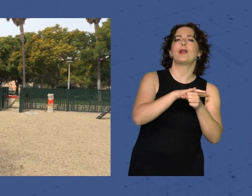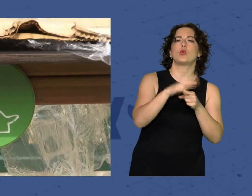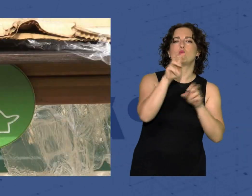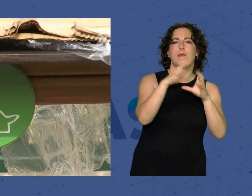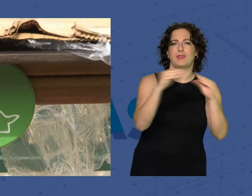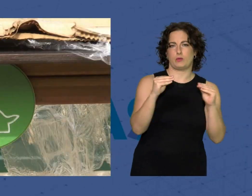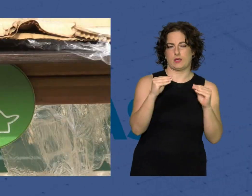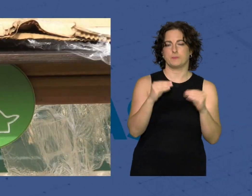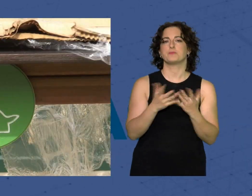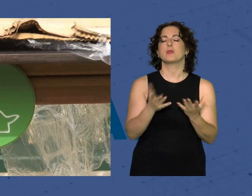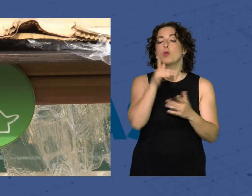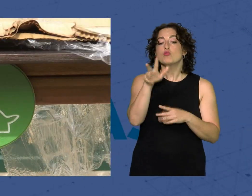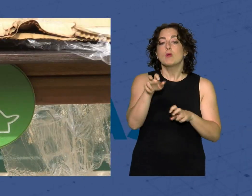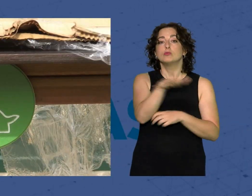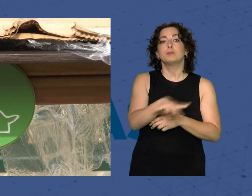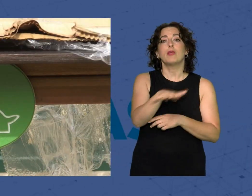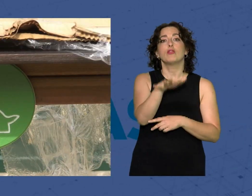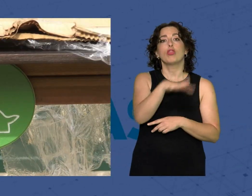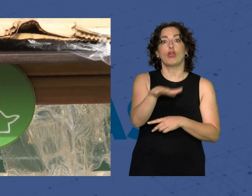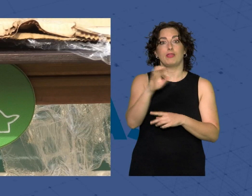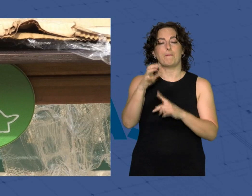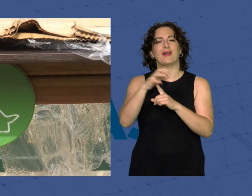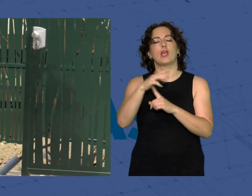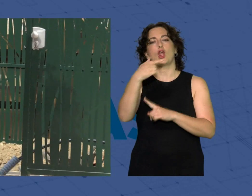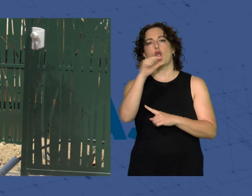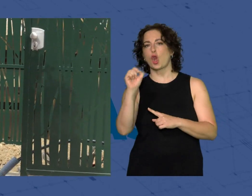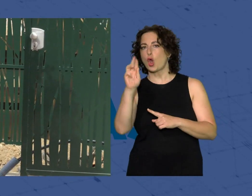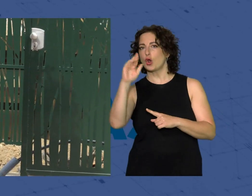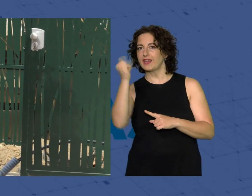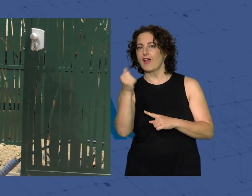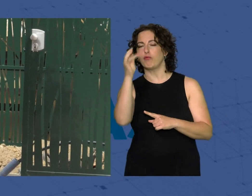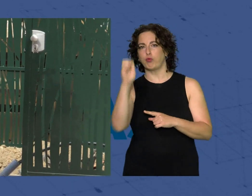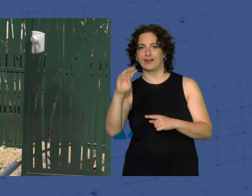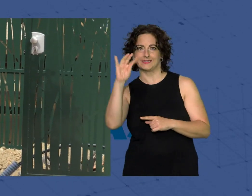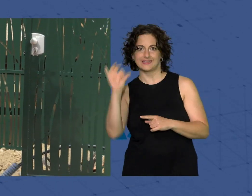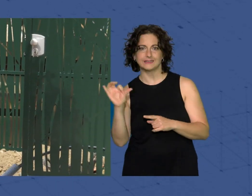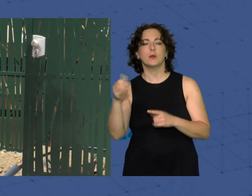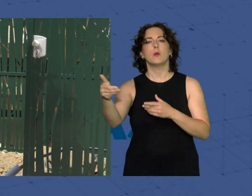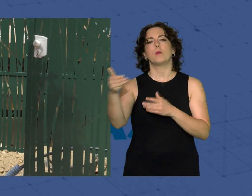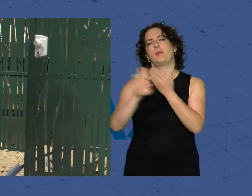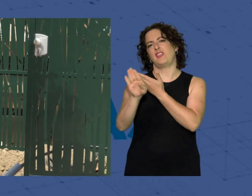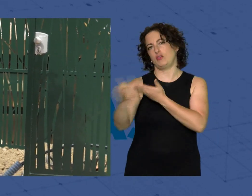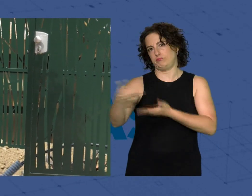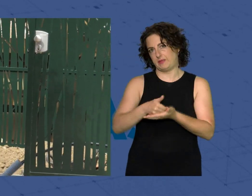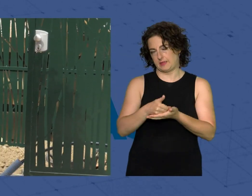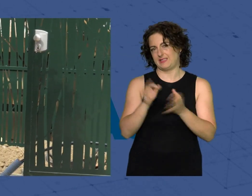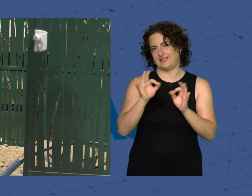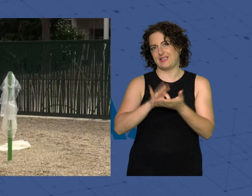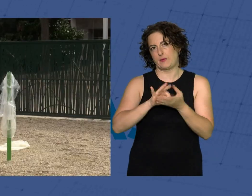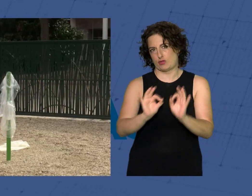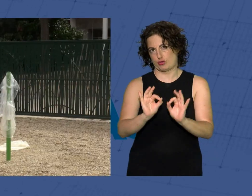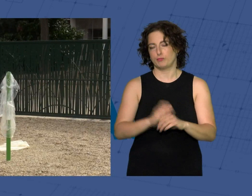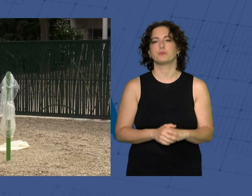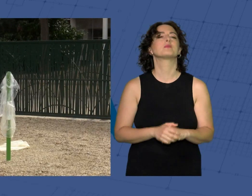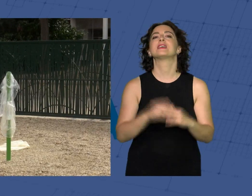Andalucía, porque este nuevo espacio se ubica en el Parque de Gloria Fuertes, donde los vecinos demandaban un servicio de estas características. Será el